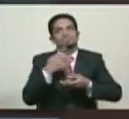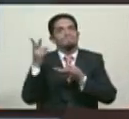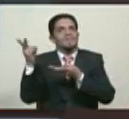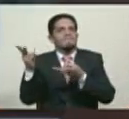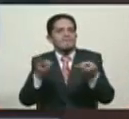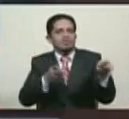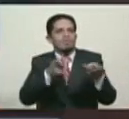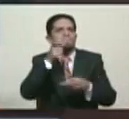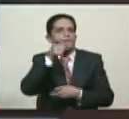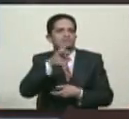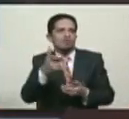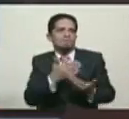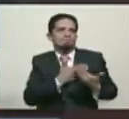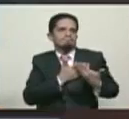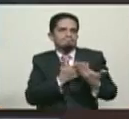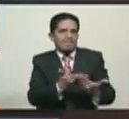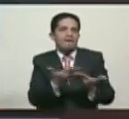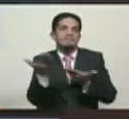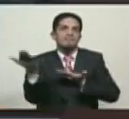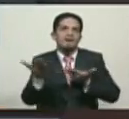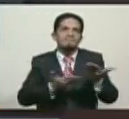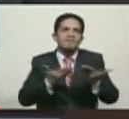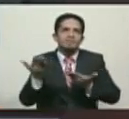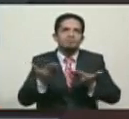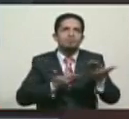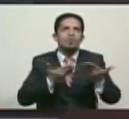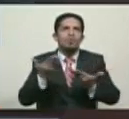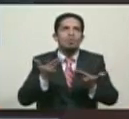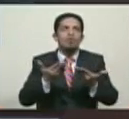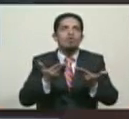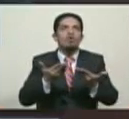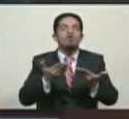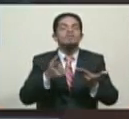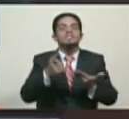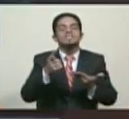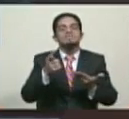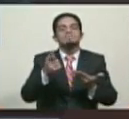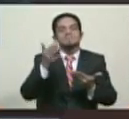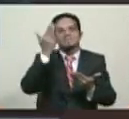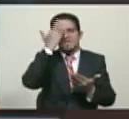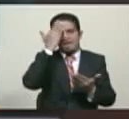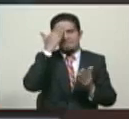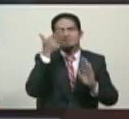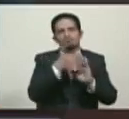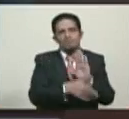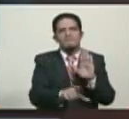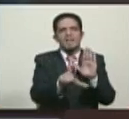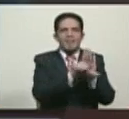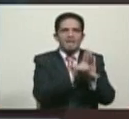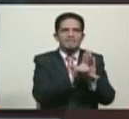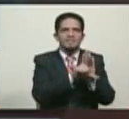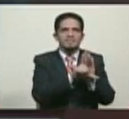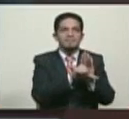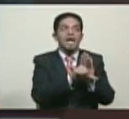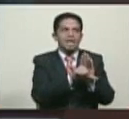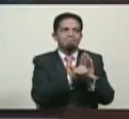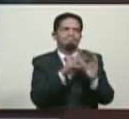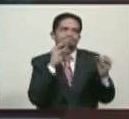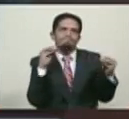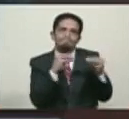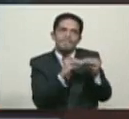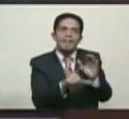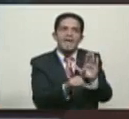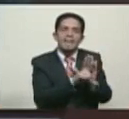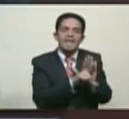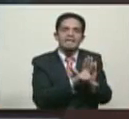una verdadera vocación de servicio ciudadano y reconocimiento del Estado de Derecho a que utilicen la fuerza de la ley y no la de